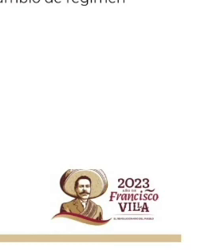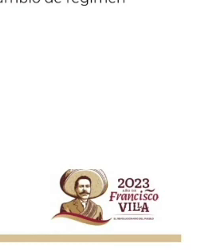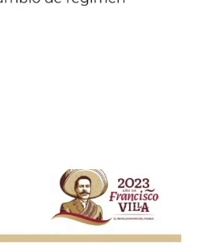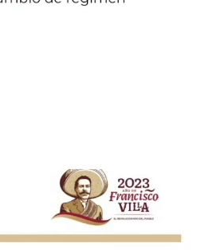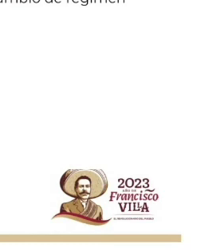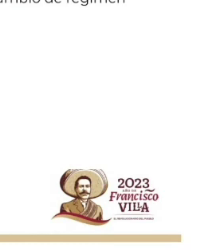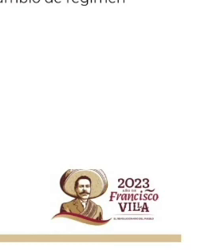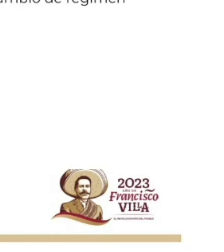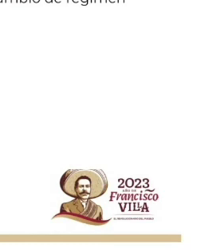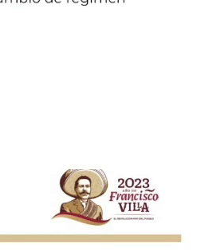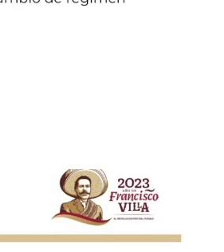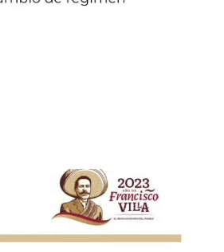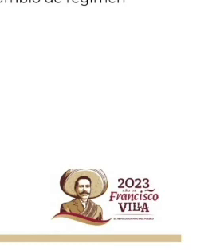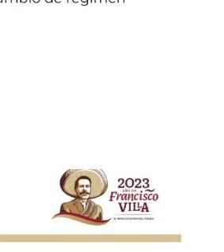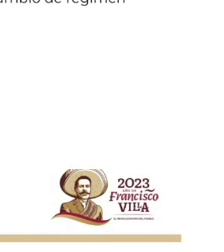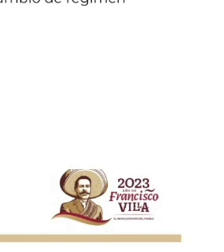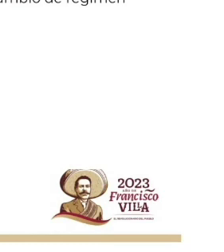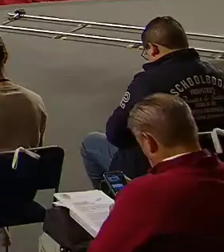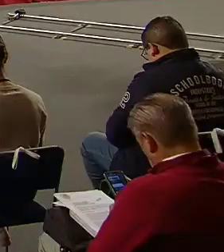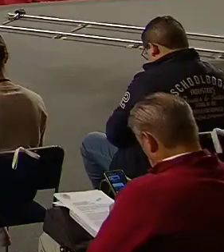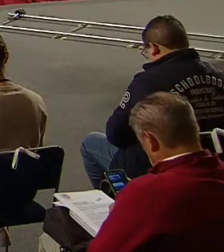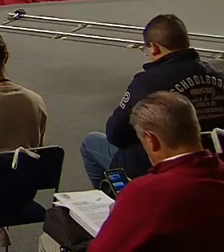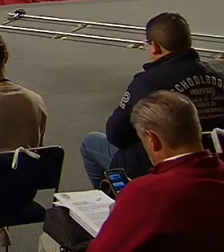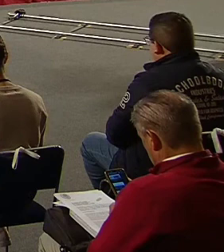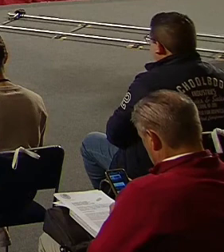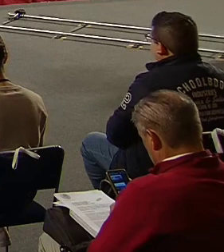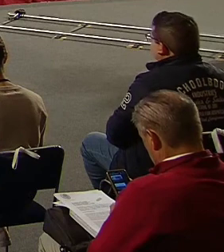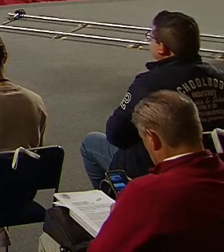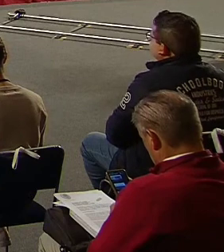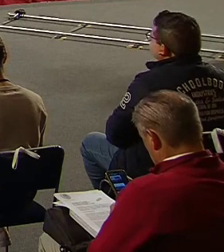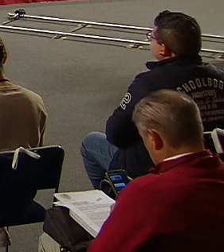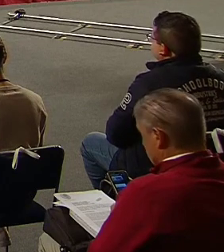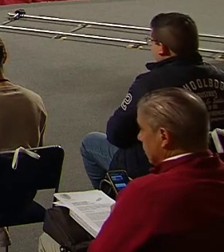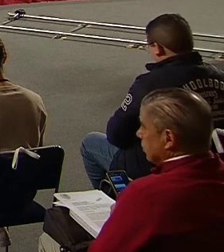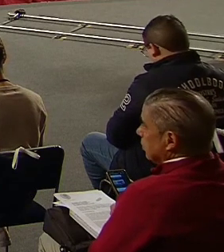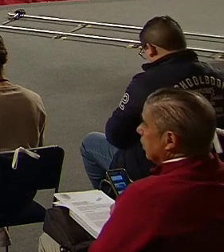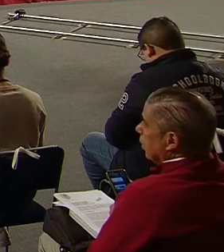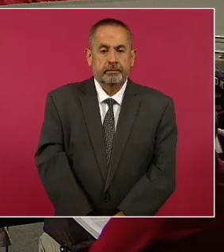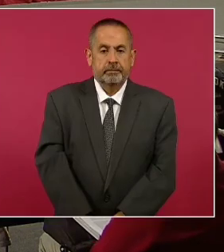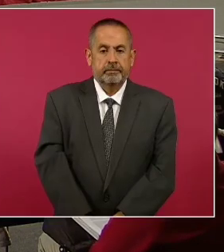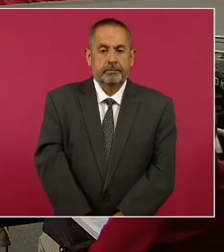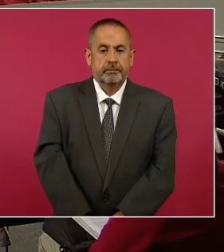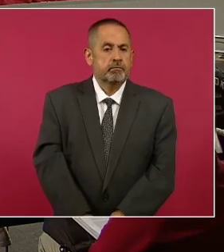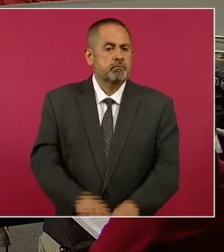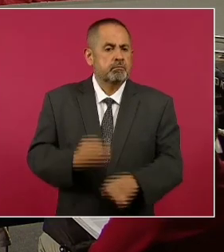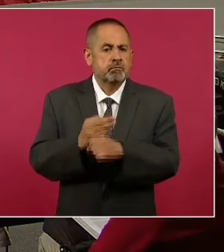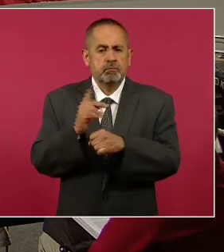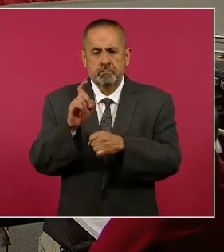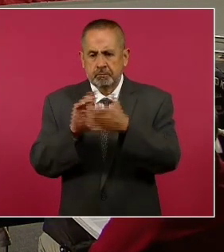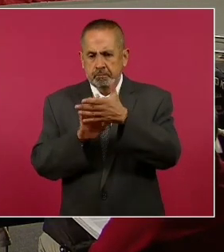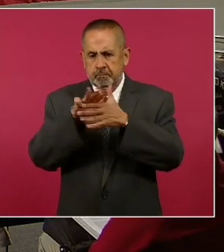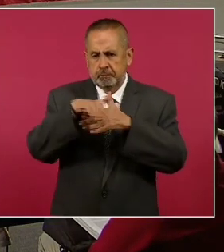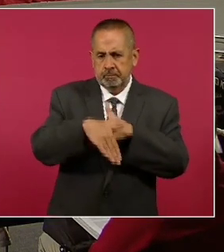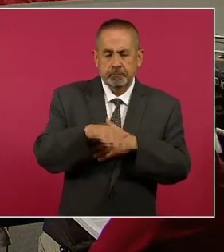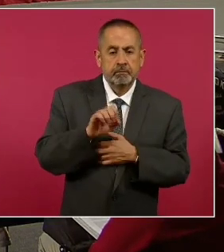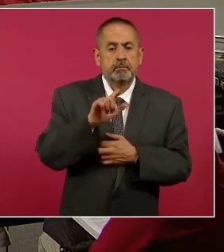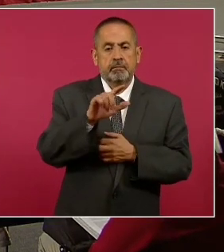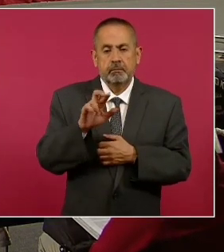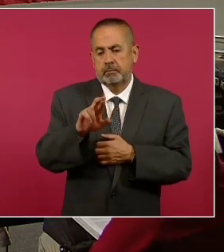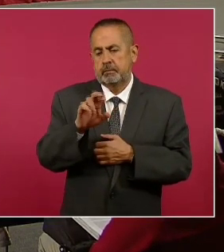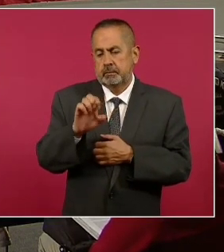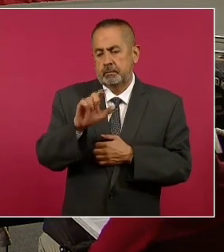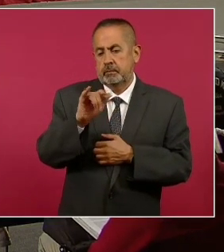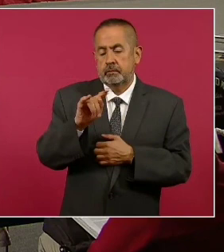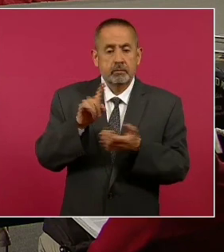¿En qué condiciones se encuentra la presa El Realito? Actualmente tiene un almacenamiento